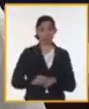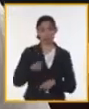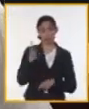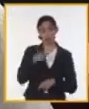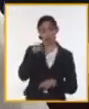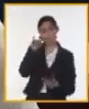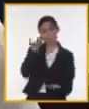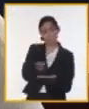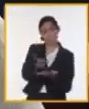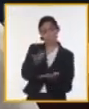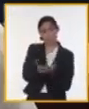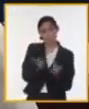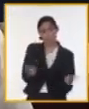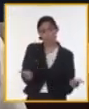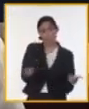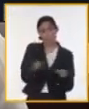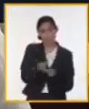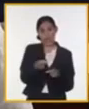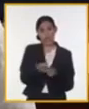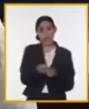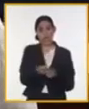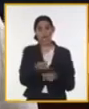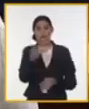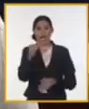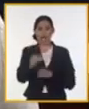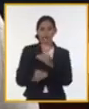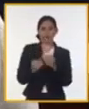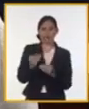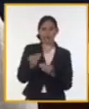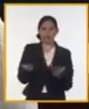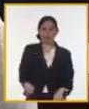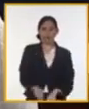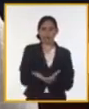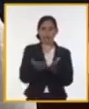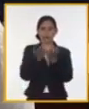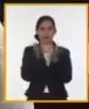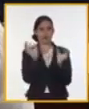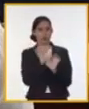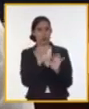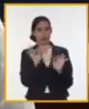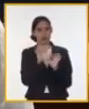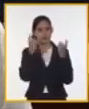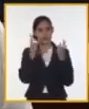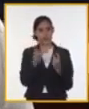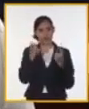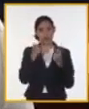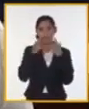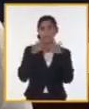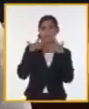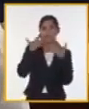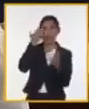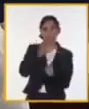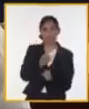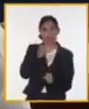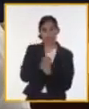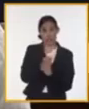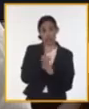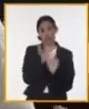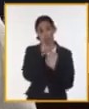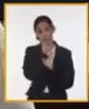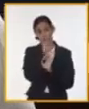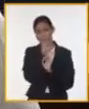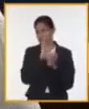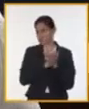resumir cuánto se ha podido avanzar y cuánto todavía nos queda por trabajar. Y bueno, no es secreto para